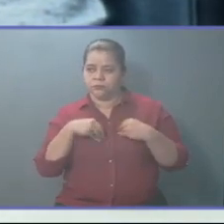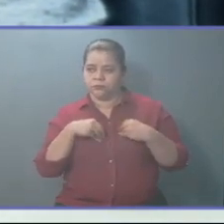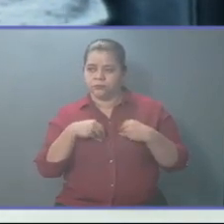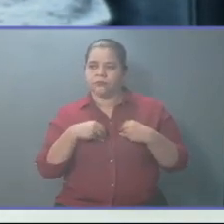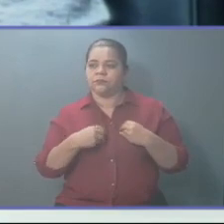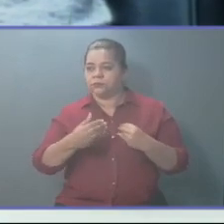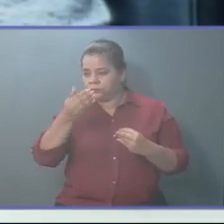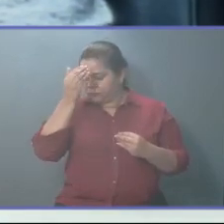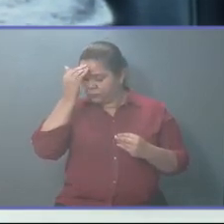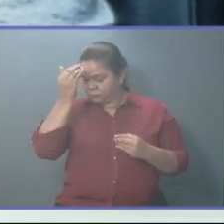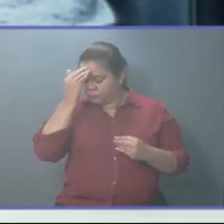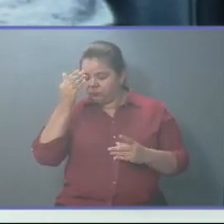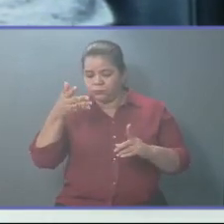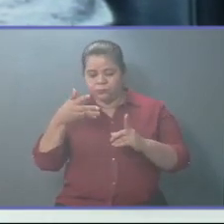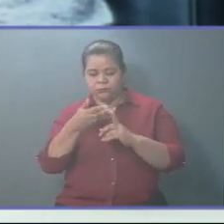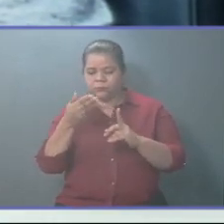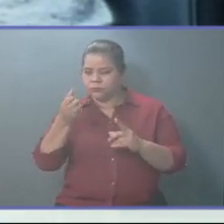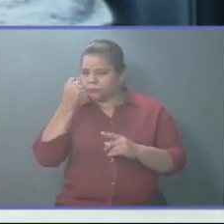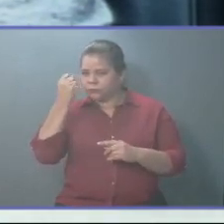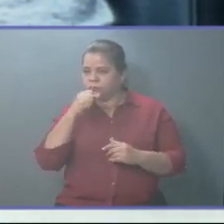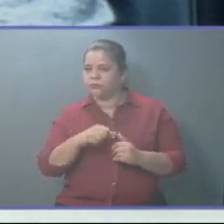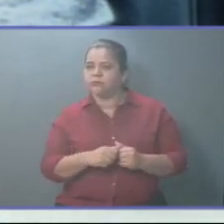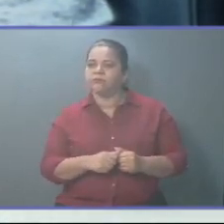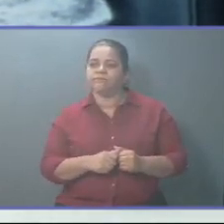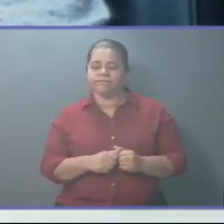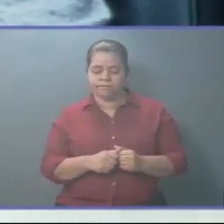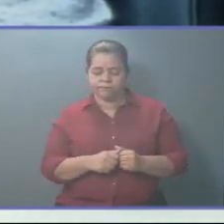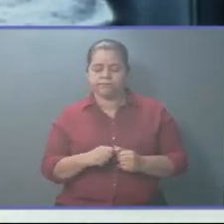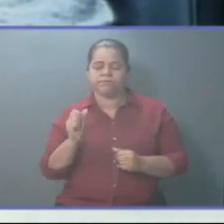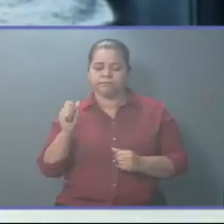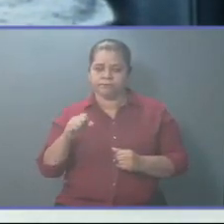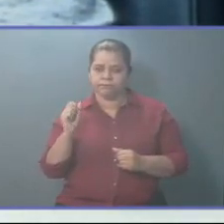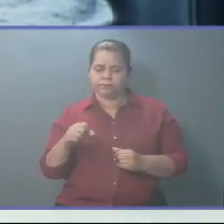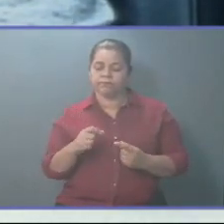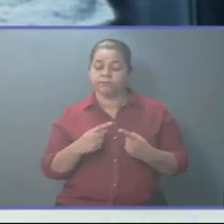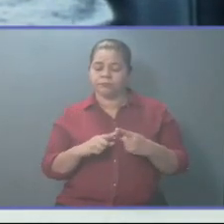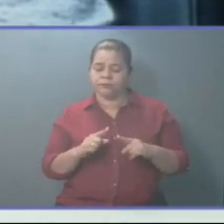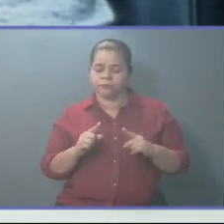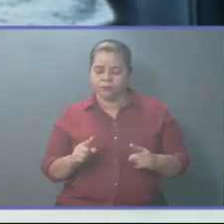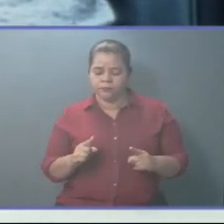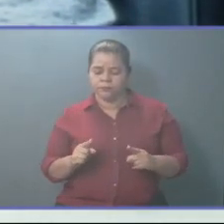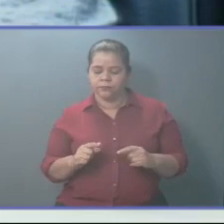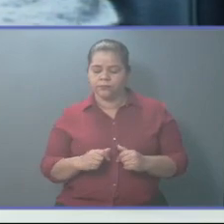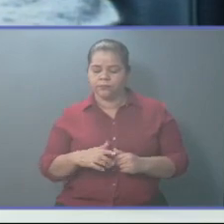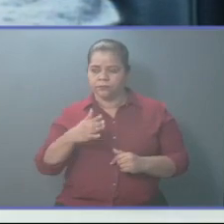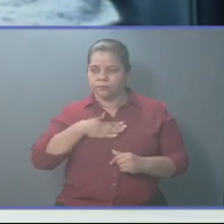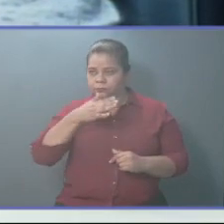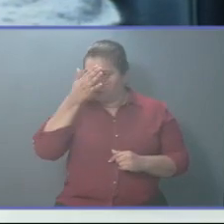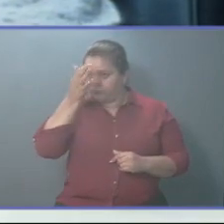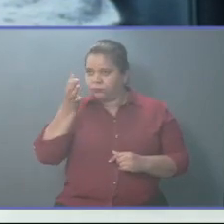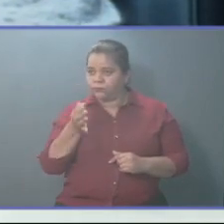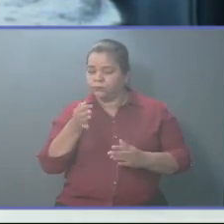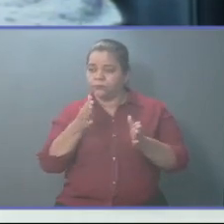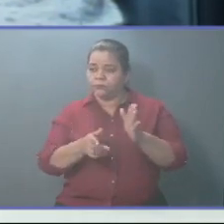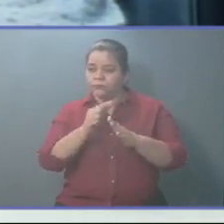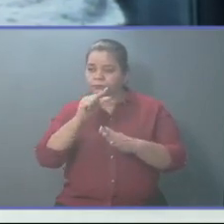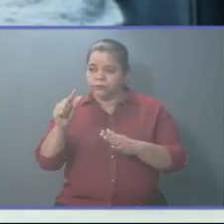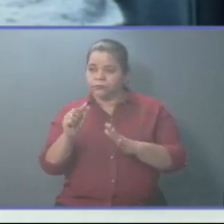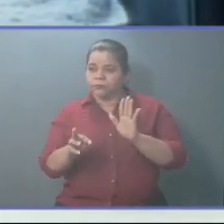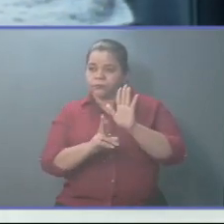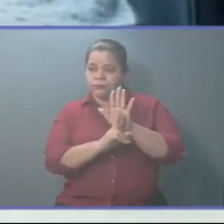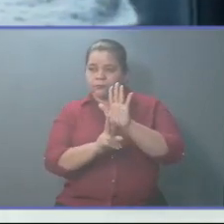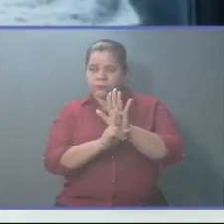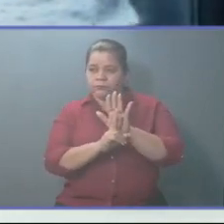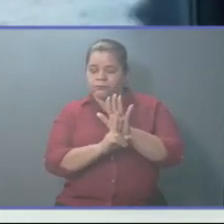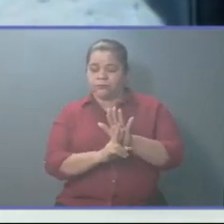reto importante? Sí, es un reto importante, pero creo que las instituciones que están ahí representadas